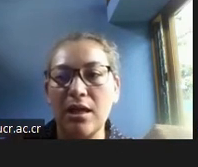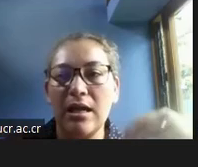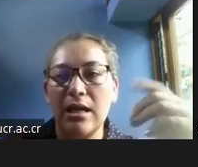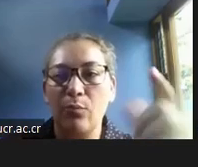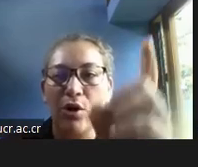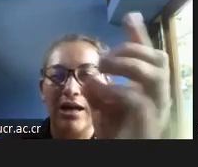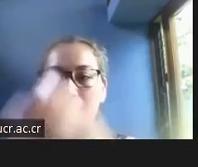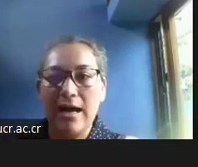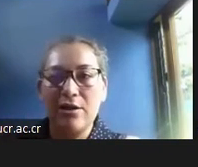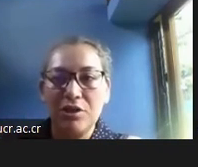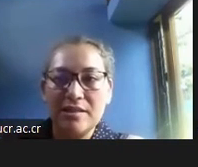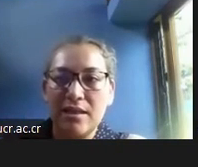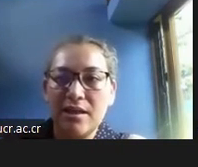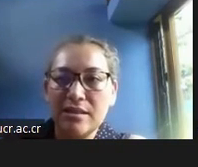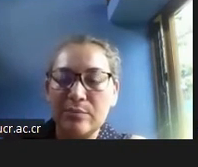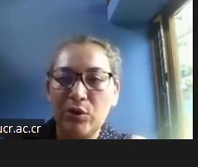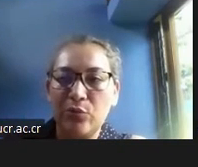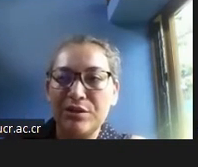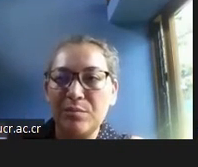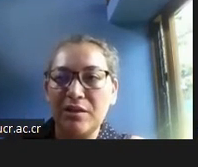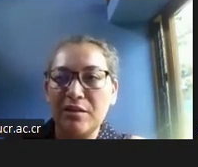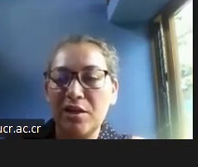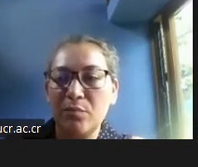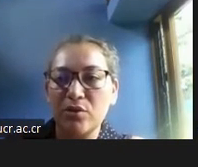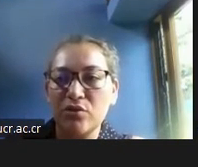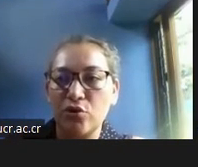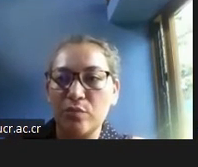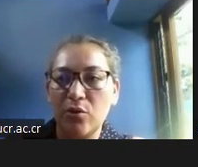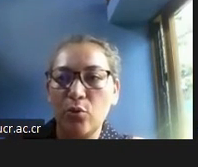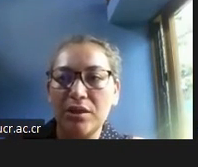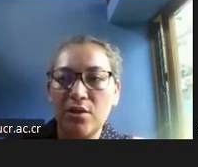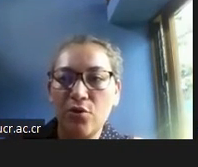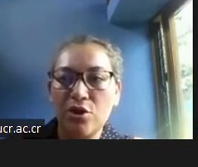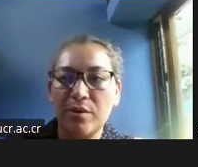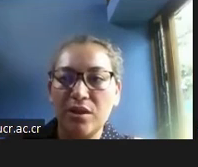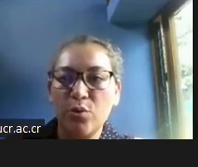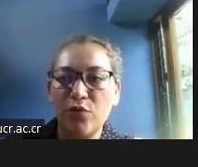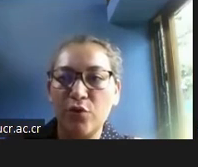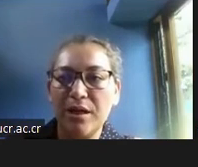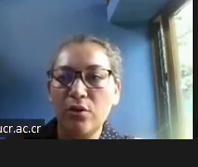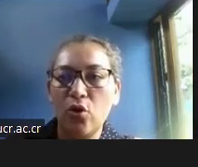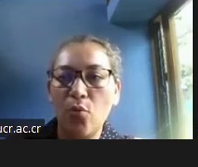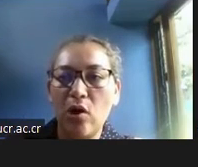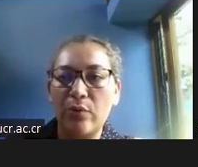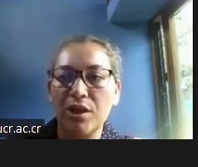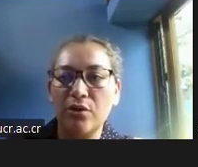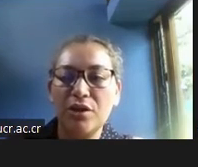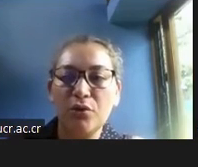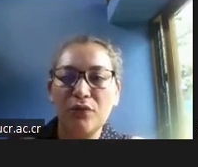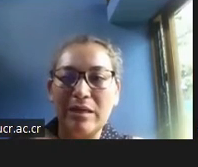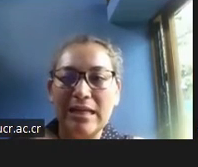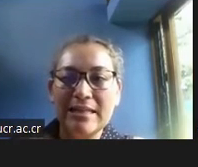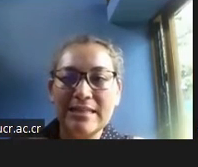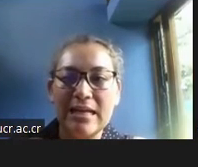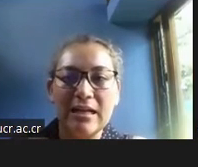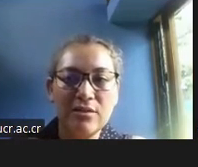ok. Bueno, acá hay otras ideas. Bueno, voy a terminar de leer porque solo son dos. Video educativo y objetivo de informar cómo abordar los